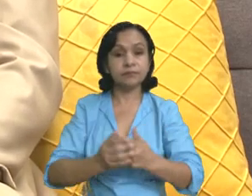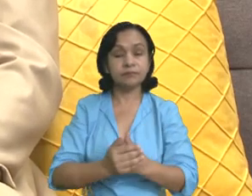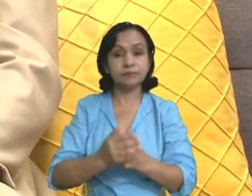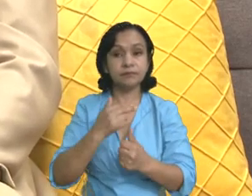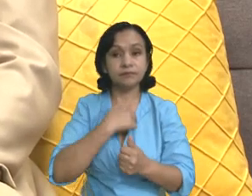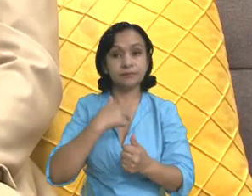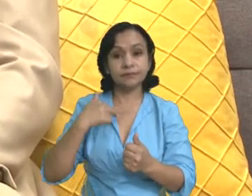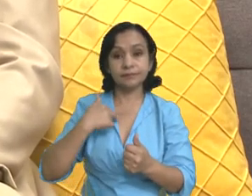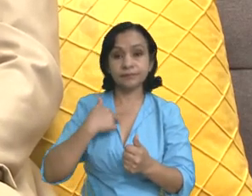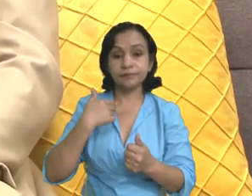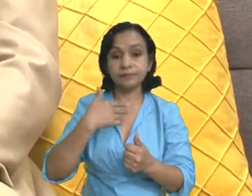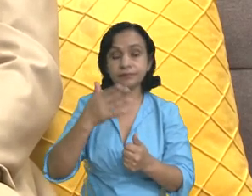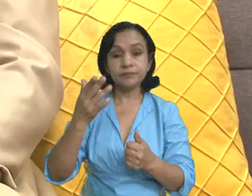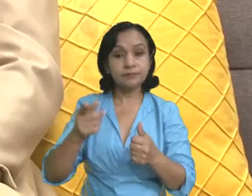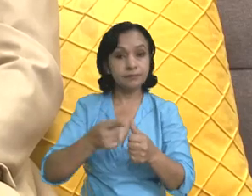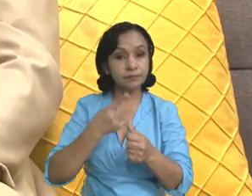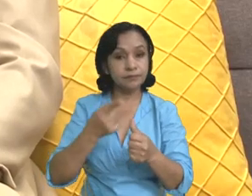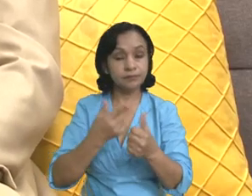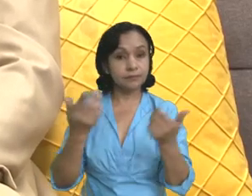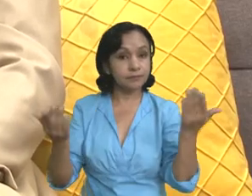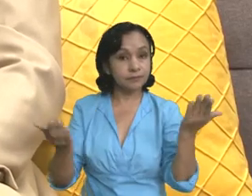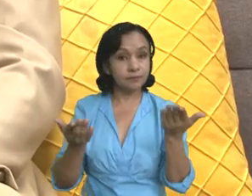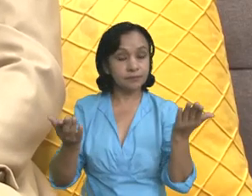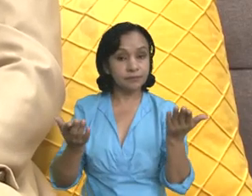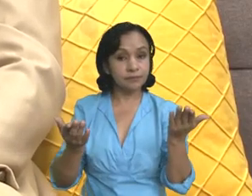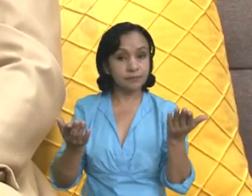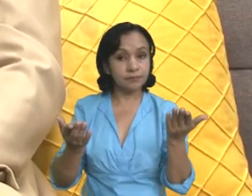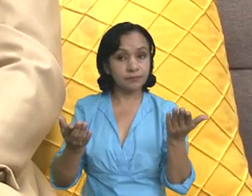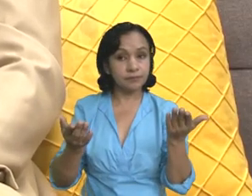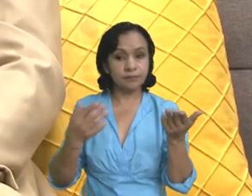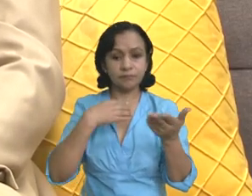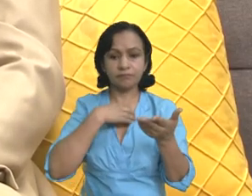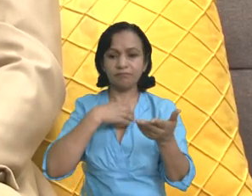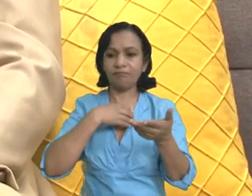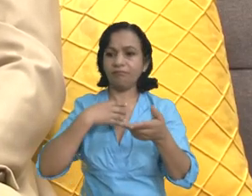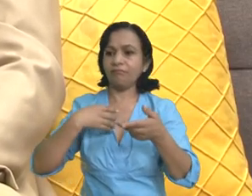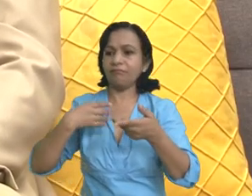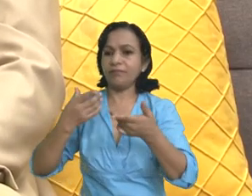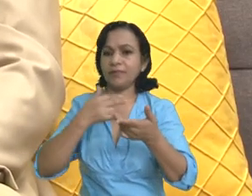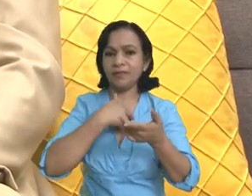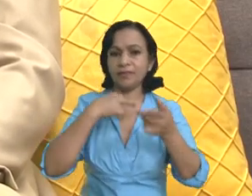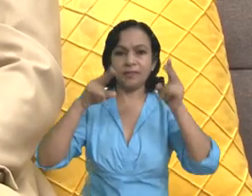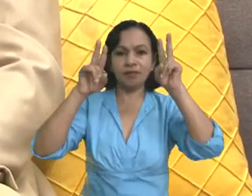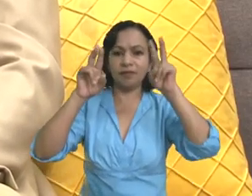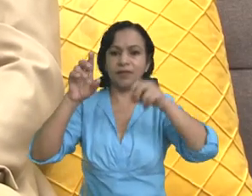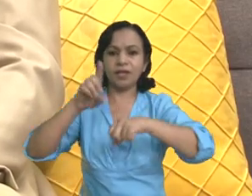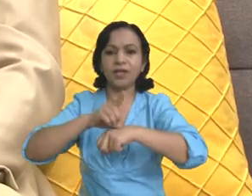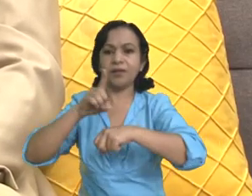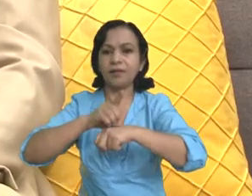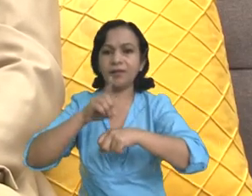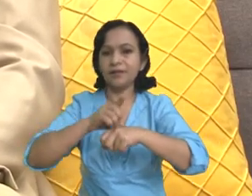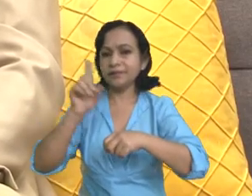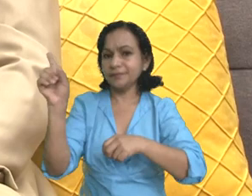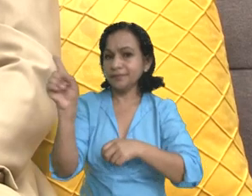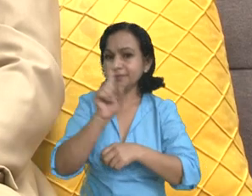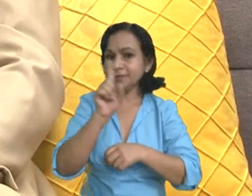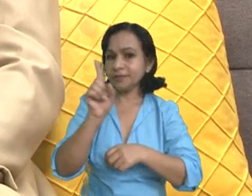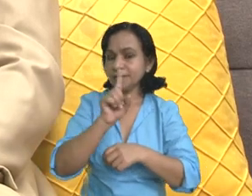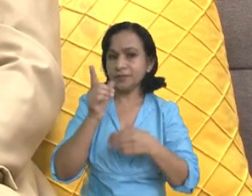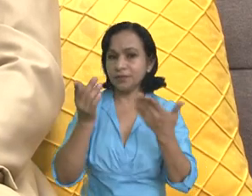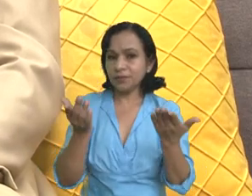hacerlo, digamos, en primer lugar porque no es una mercancía para nosotros el tema médico, es decir, no lo evaluamos